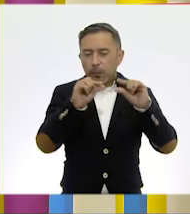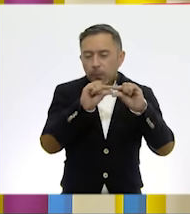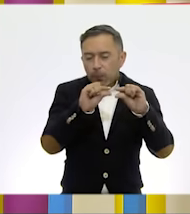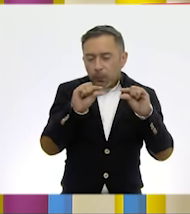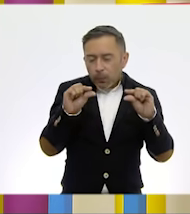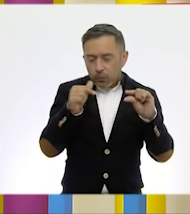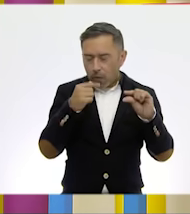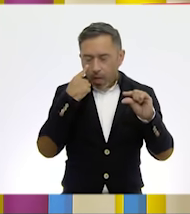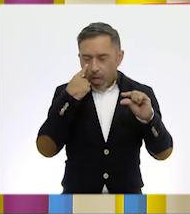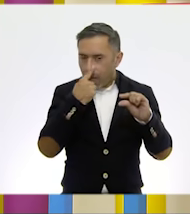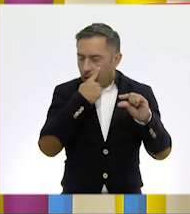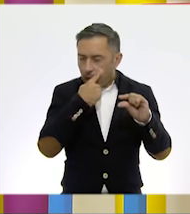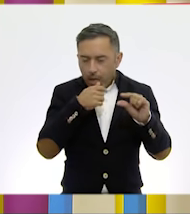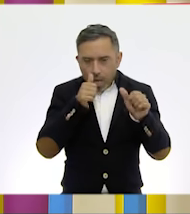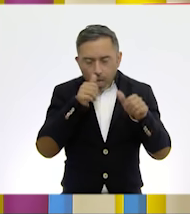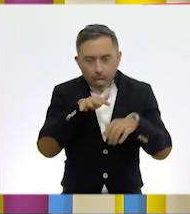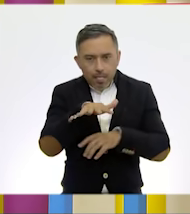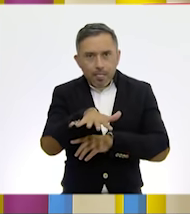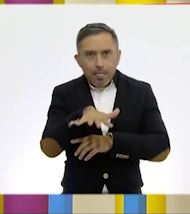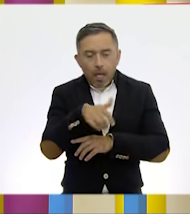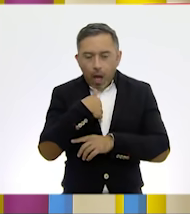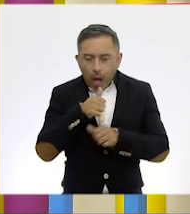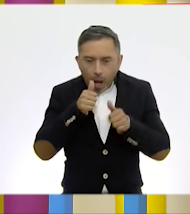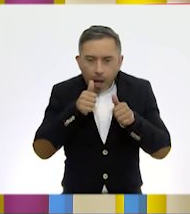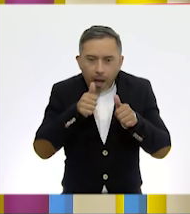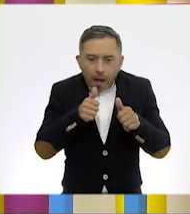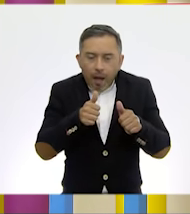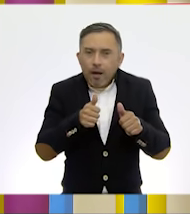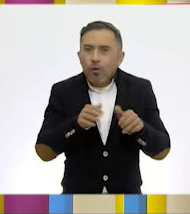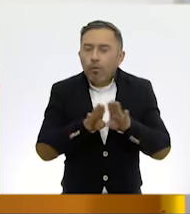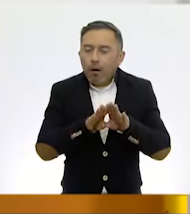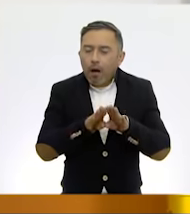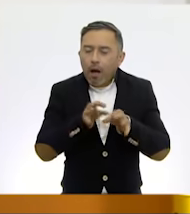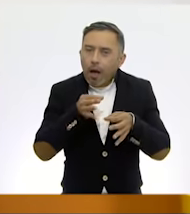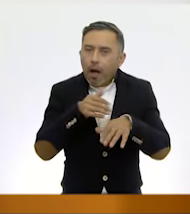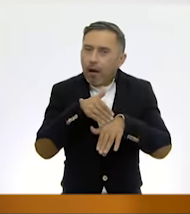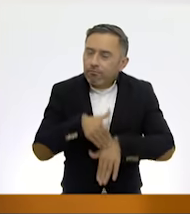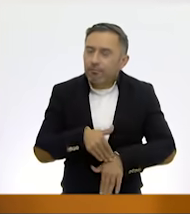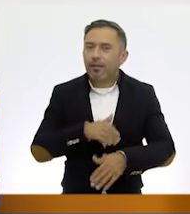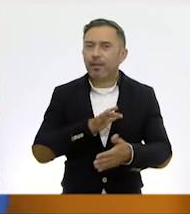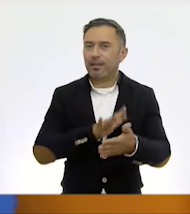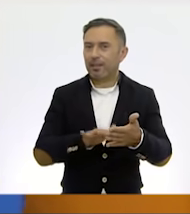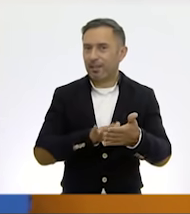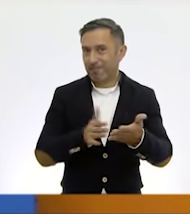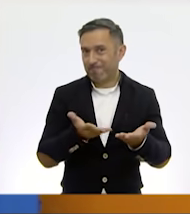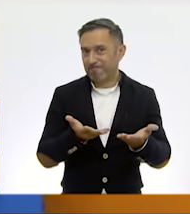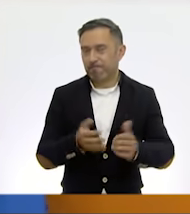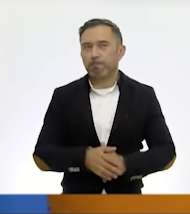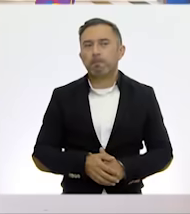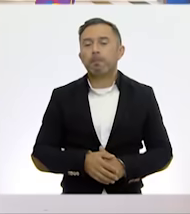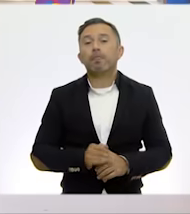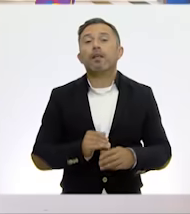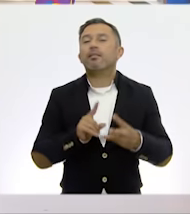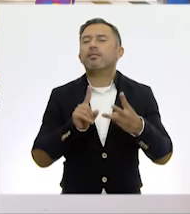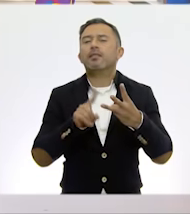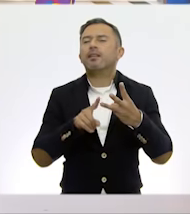llama la atención y te invita a que lo leas. La tercera característica, ¿cuál será?